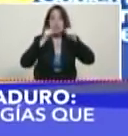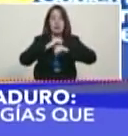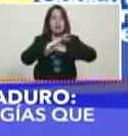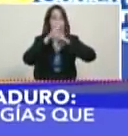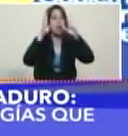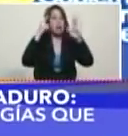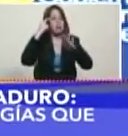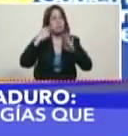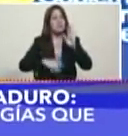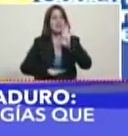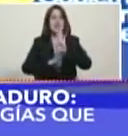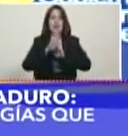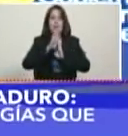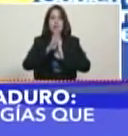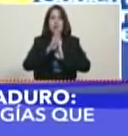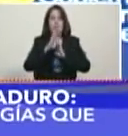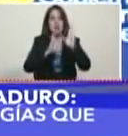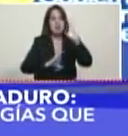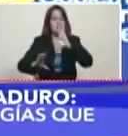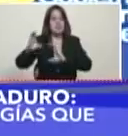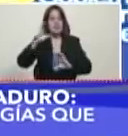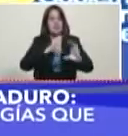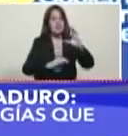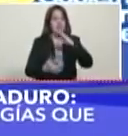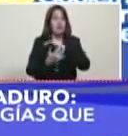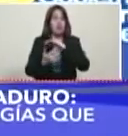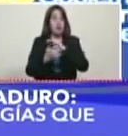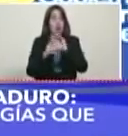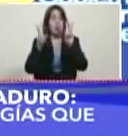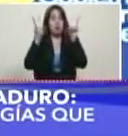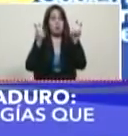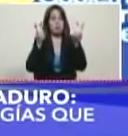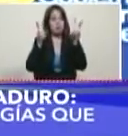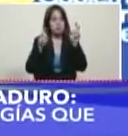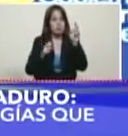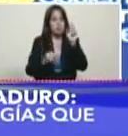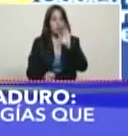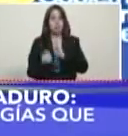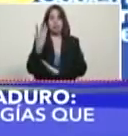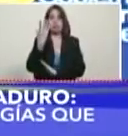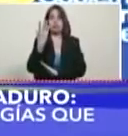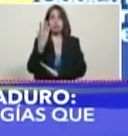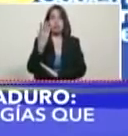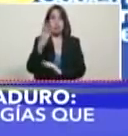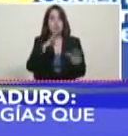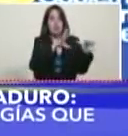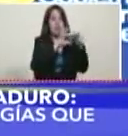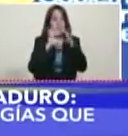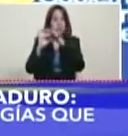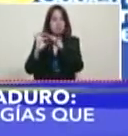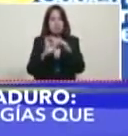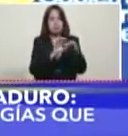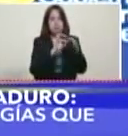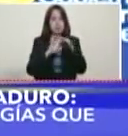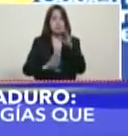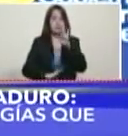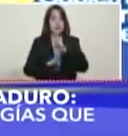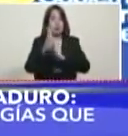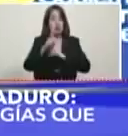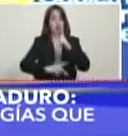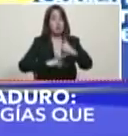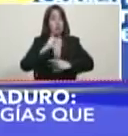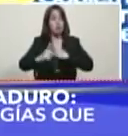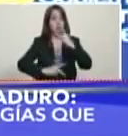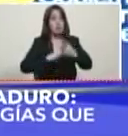desarrollo científico, tecnológico, de la innovación y su articulación al desarrollo de las fuerzas productivas, de las